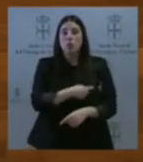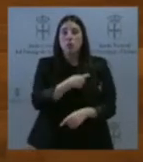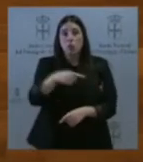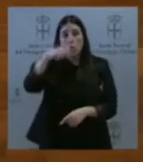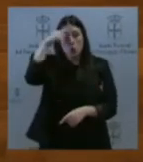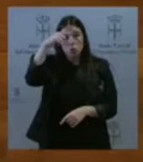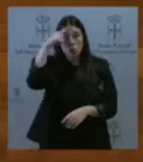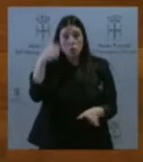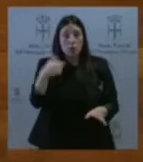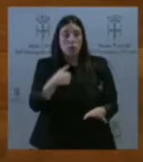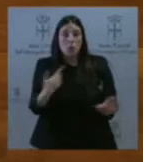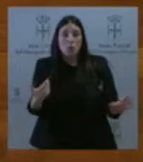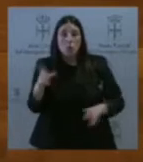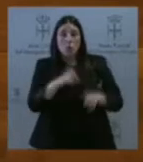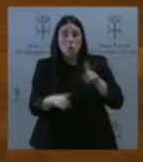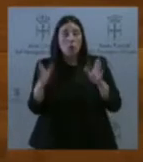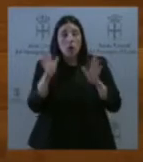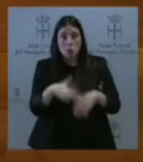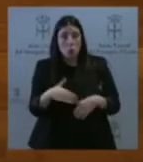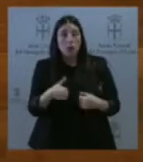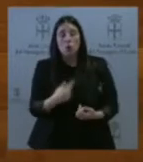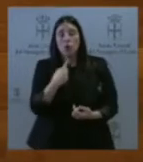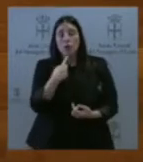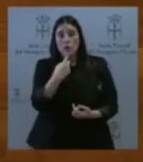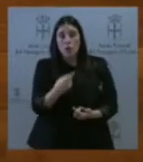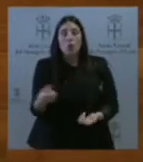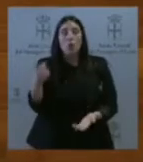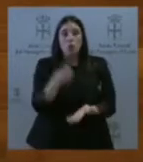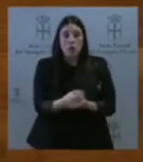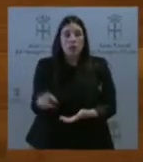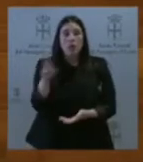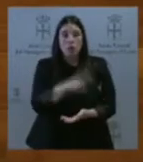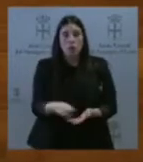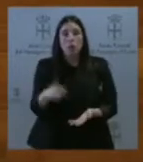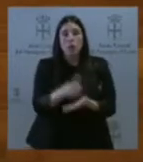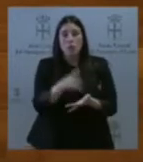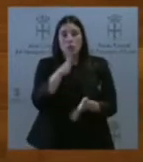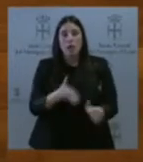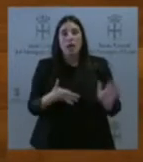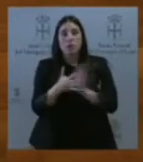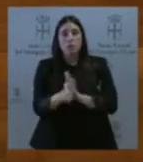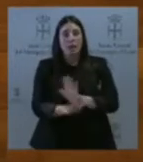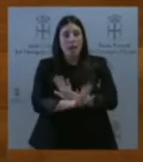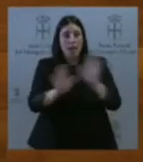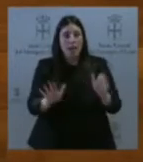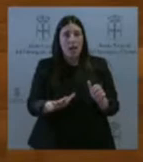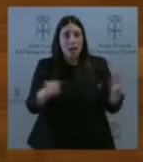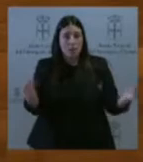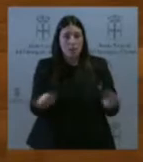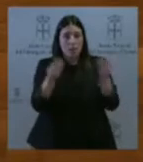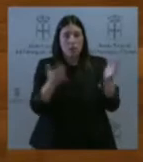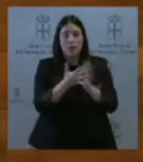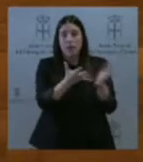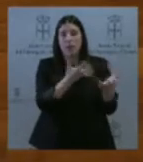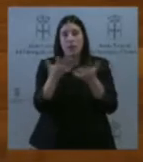facelo porque creo que las cosas pueden explicarse bien y aclararse y siempre é beneficioso para todo el mundo. La fábrica de armas de La Vega